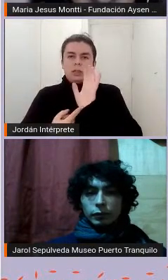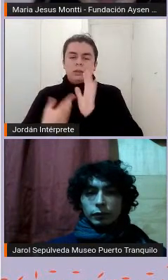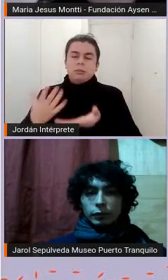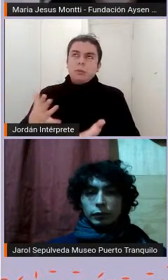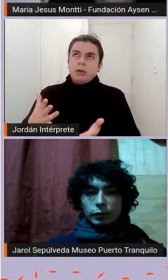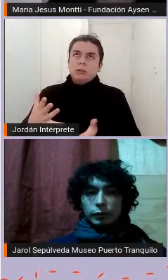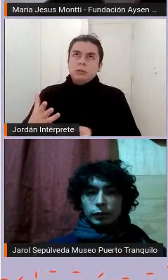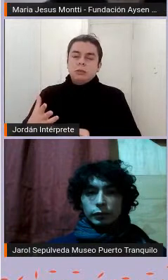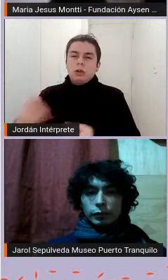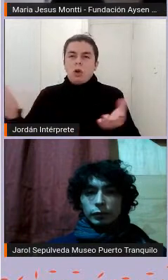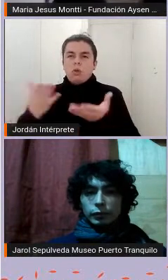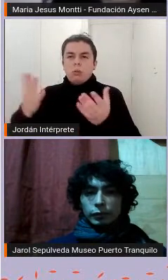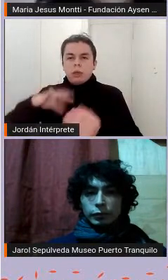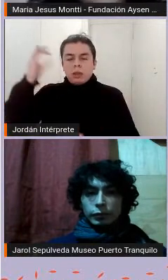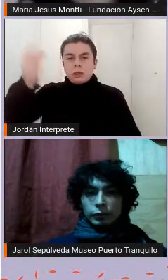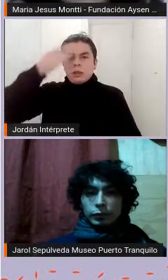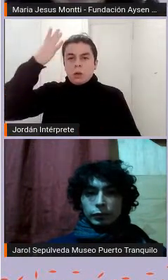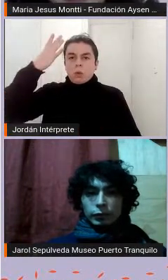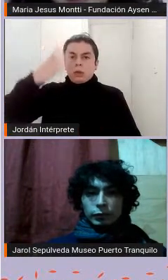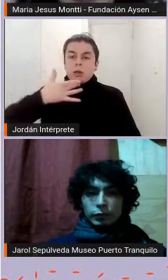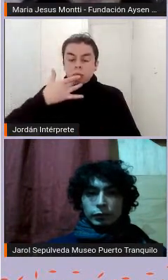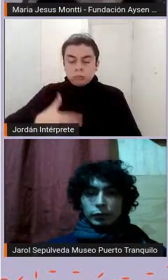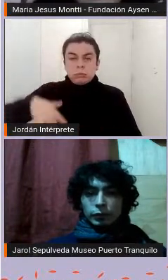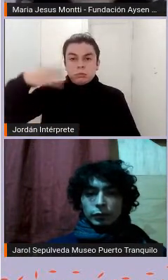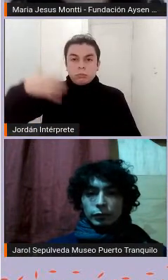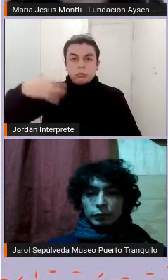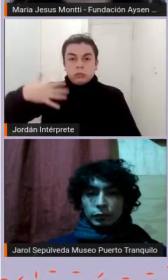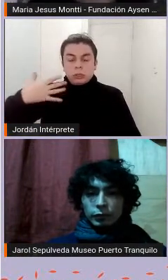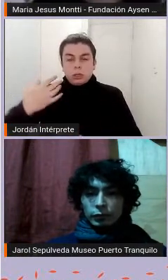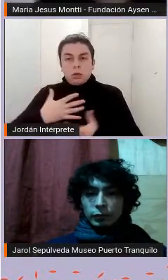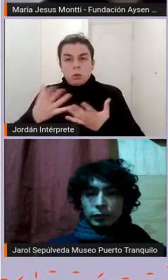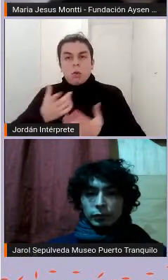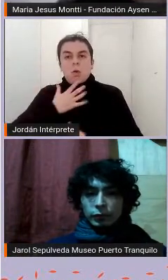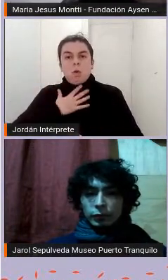darse cuenta de la magnitud de lo que significa trabajar con estos huesos.